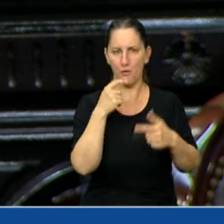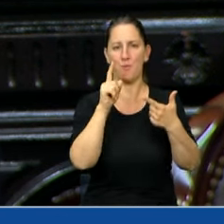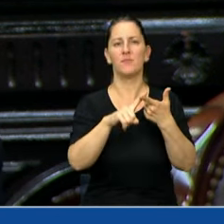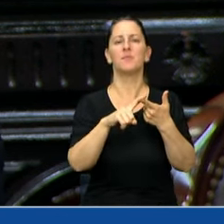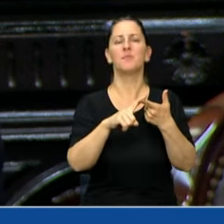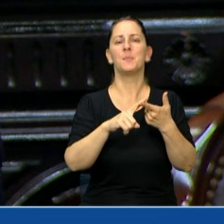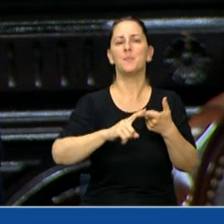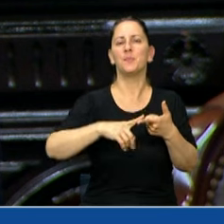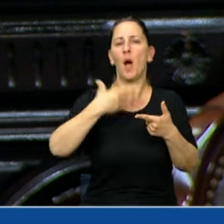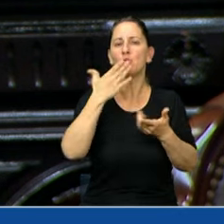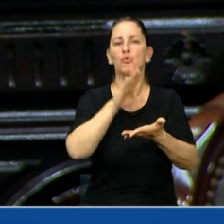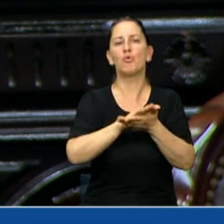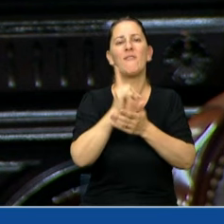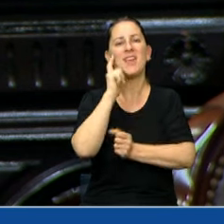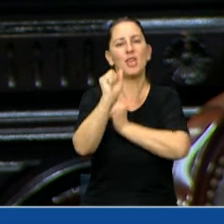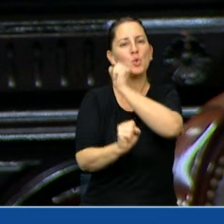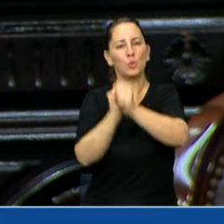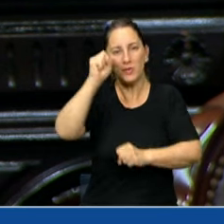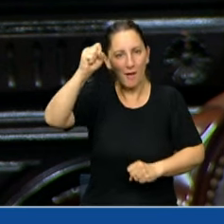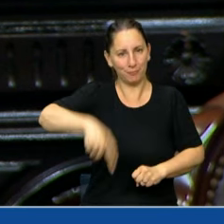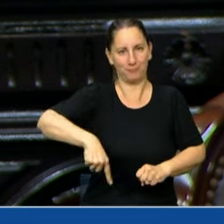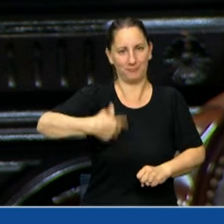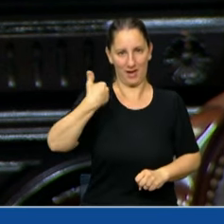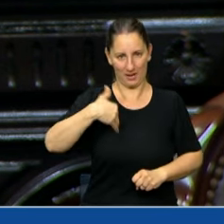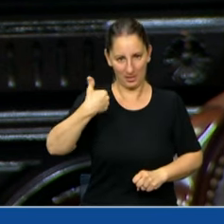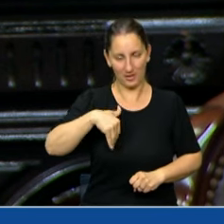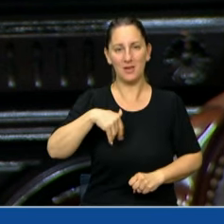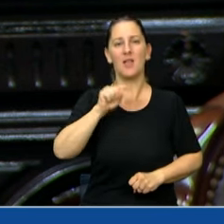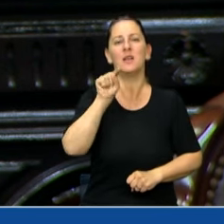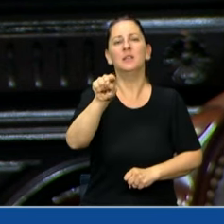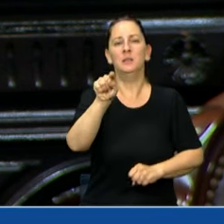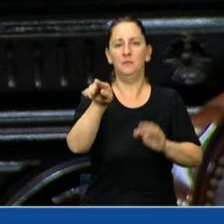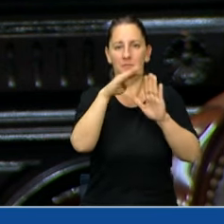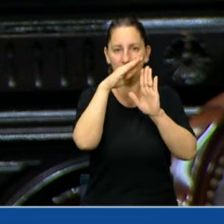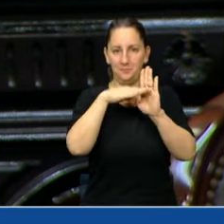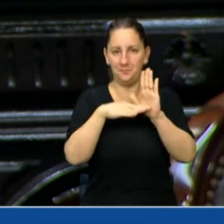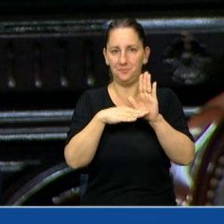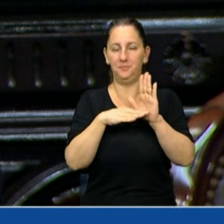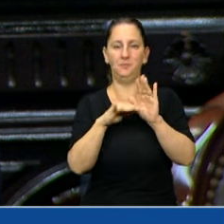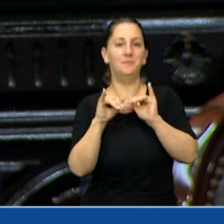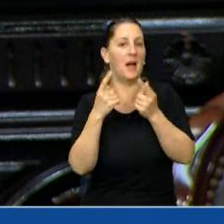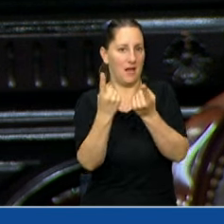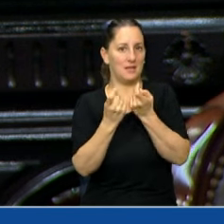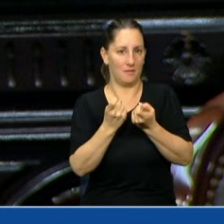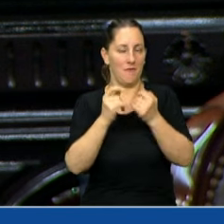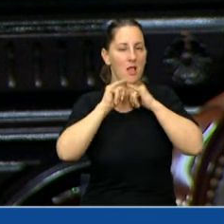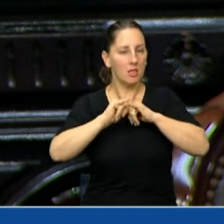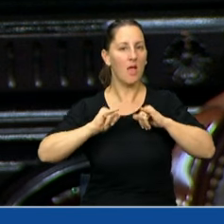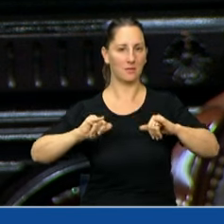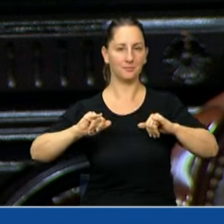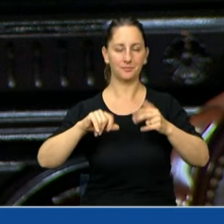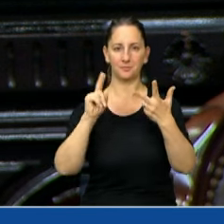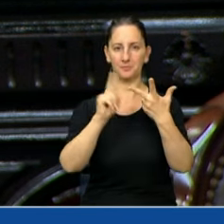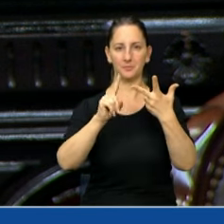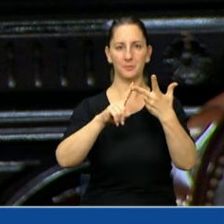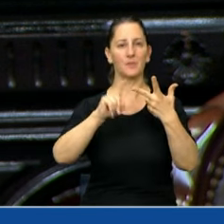del componente de Industria nacional que es un régimen de promoción necesaria se